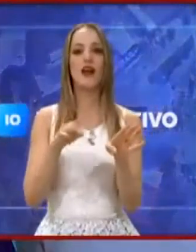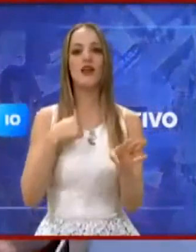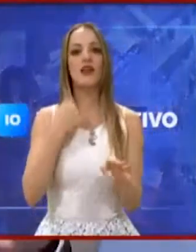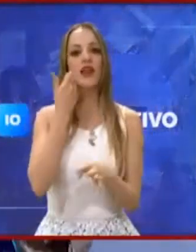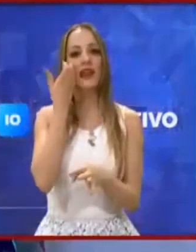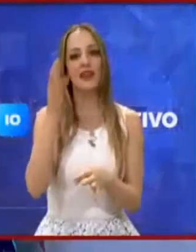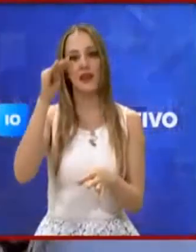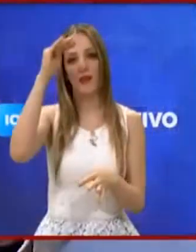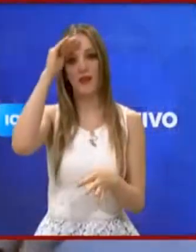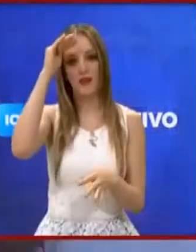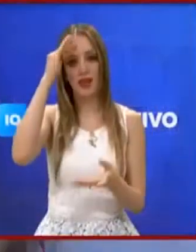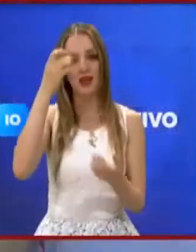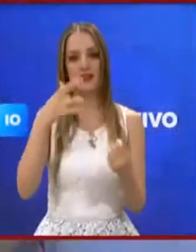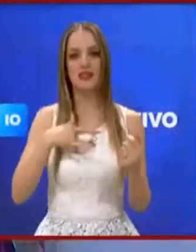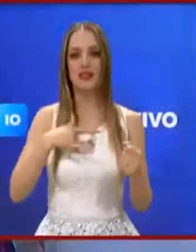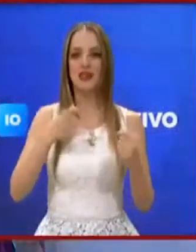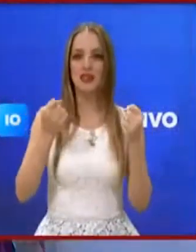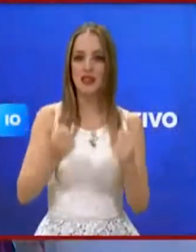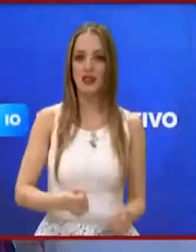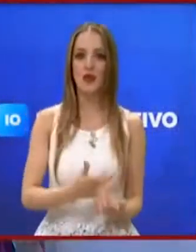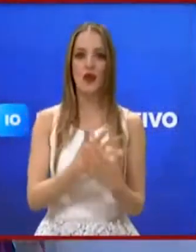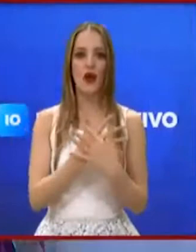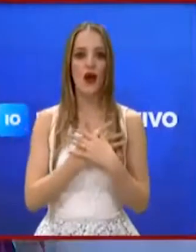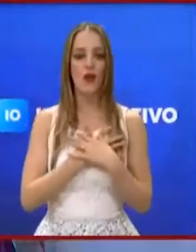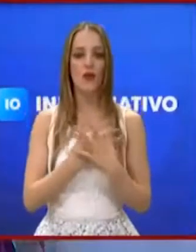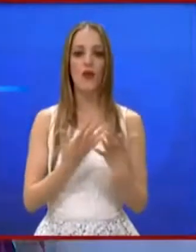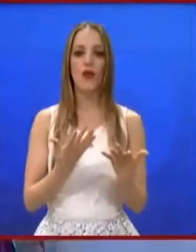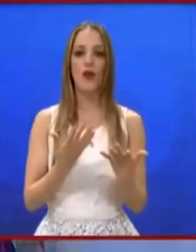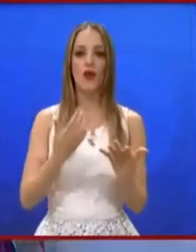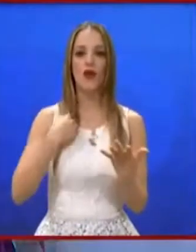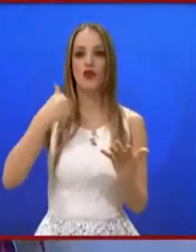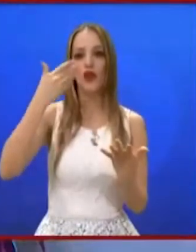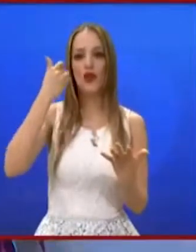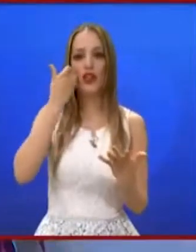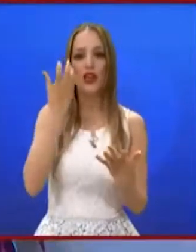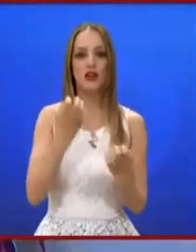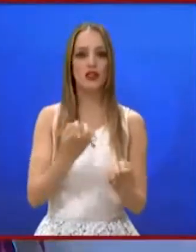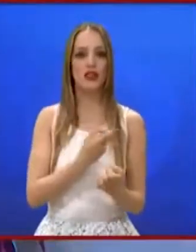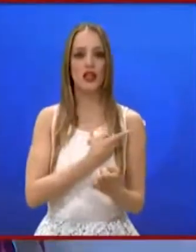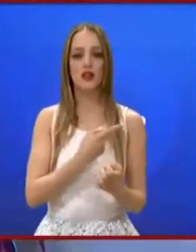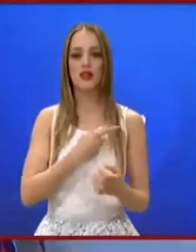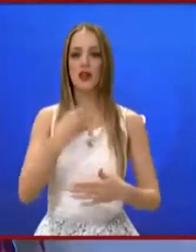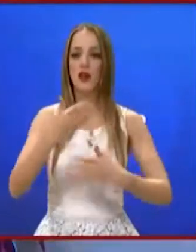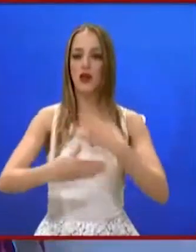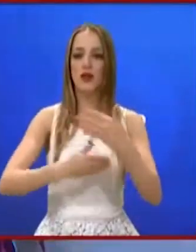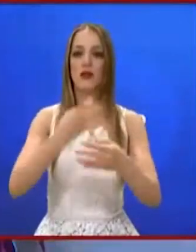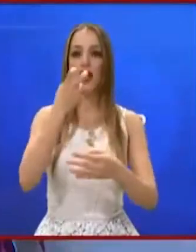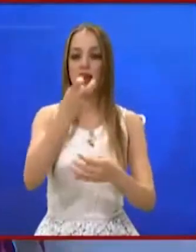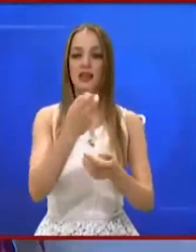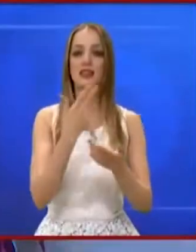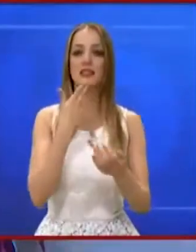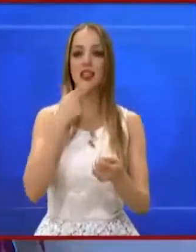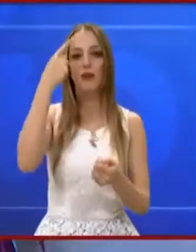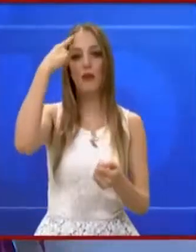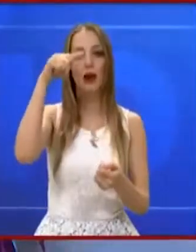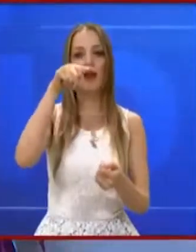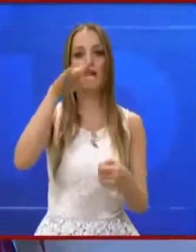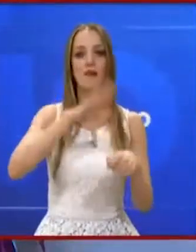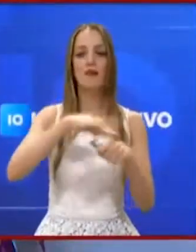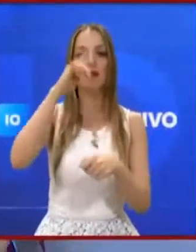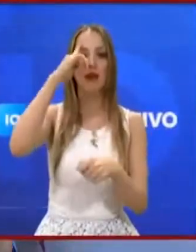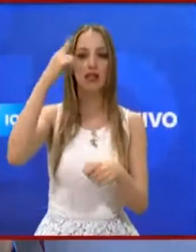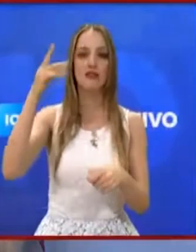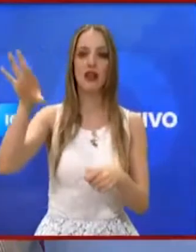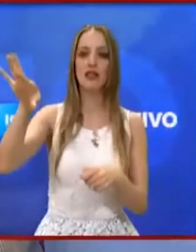la seguridad y el amor propio que vas a conseguir sabiendo estar solo, te aseguro que más fácilmente podrás elegir